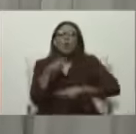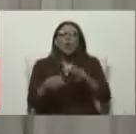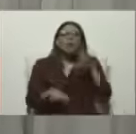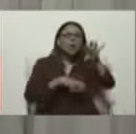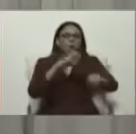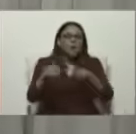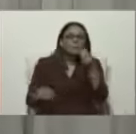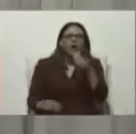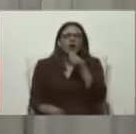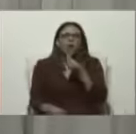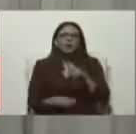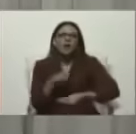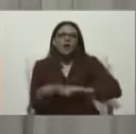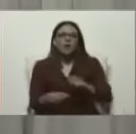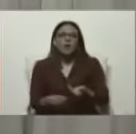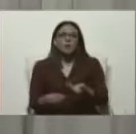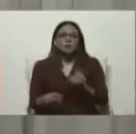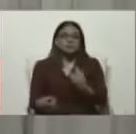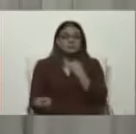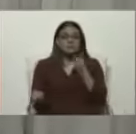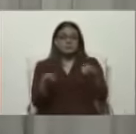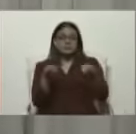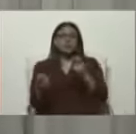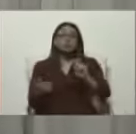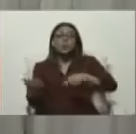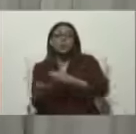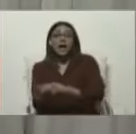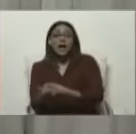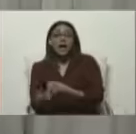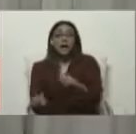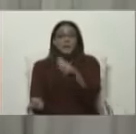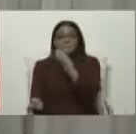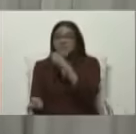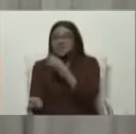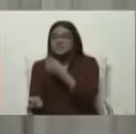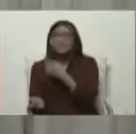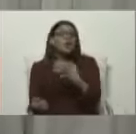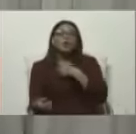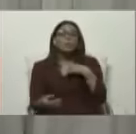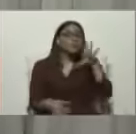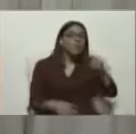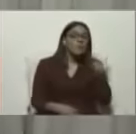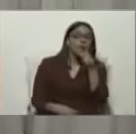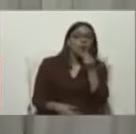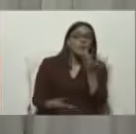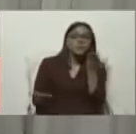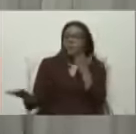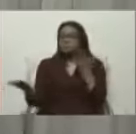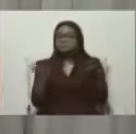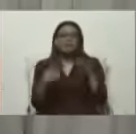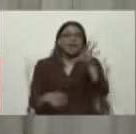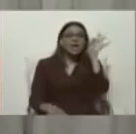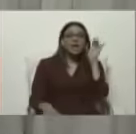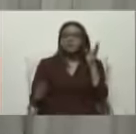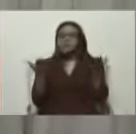comida. Si pagas la insulina, no puedes pagar la comida en Argentina. Es decir, es una condena